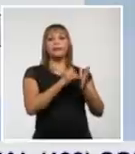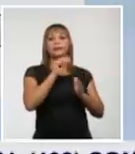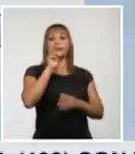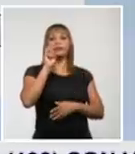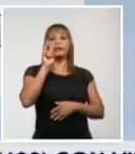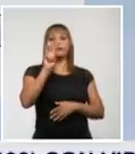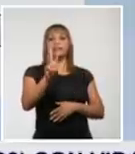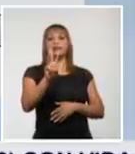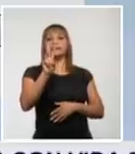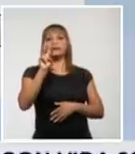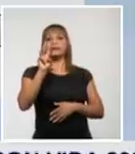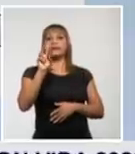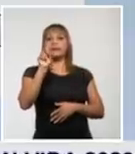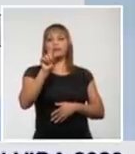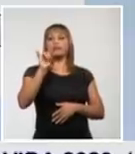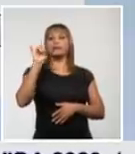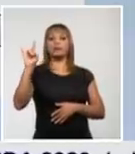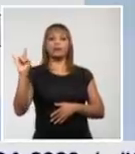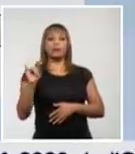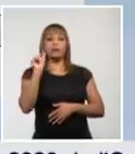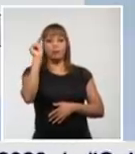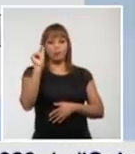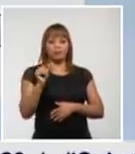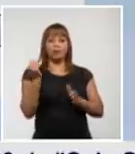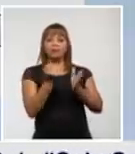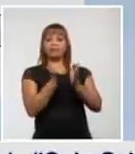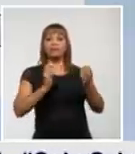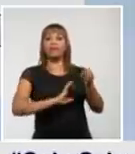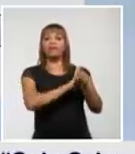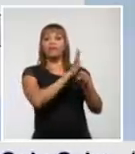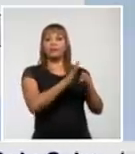17.043.399 casos confirmados.